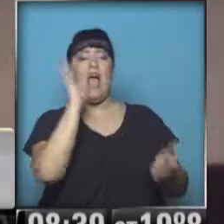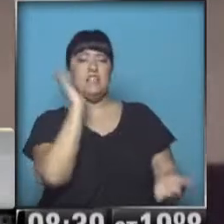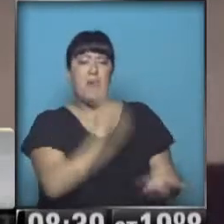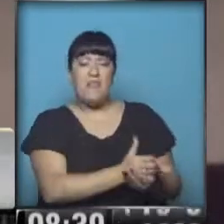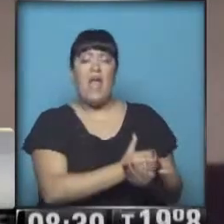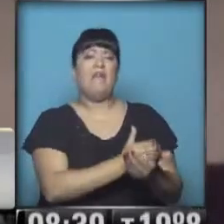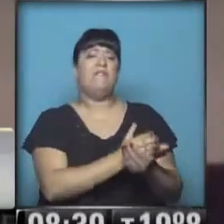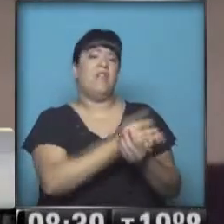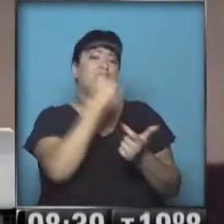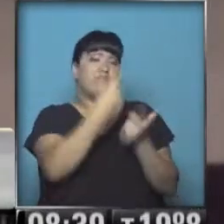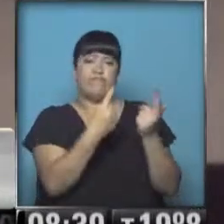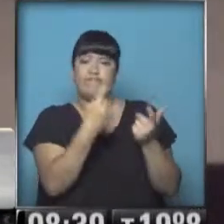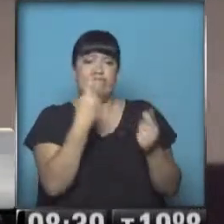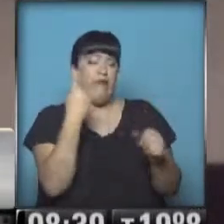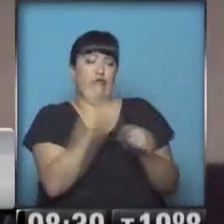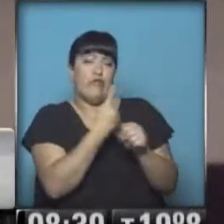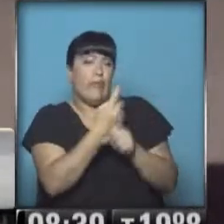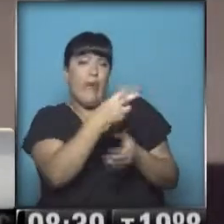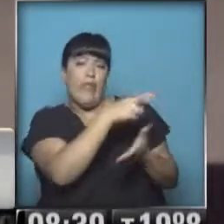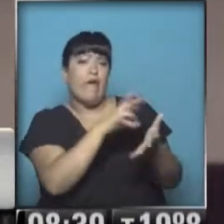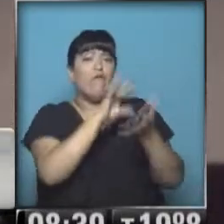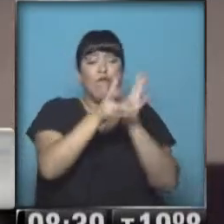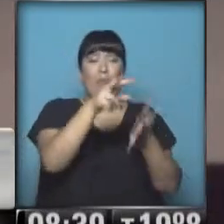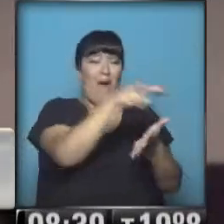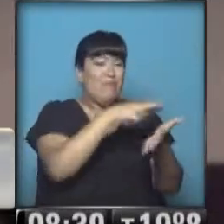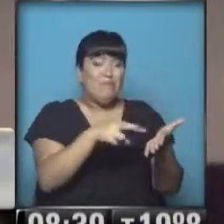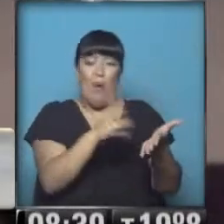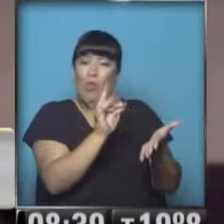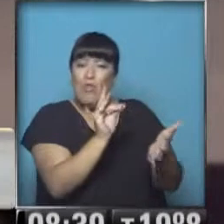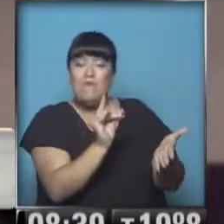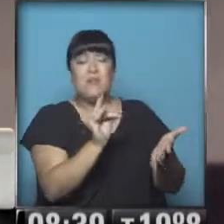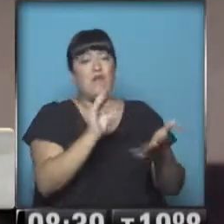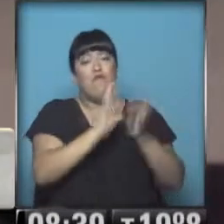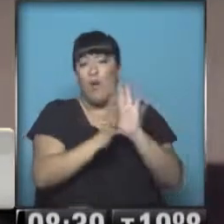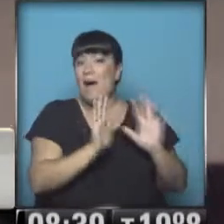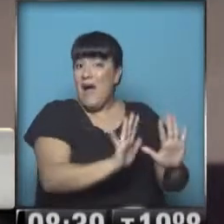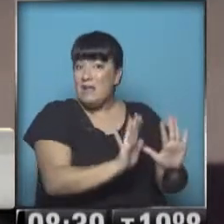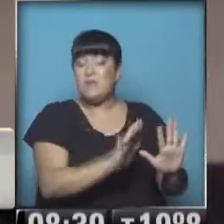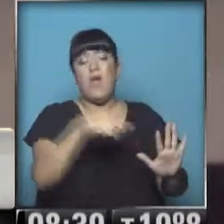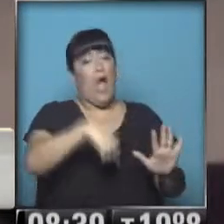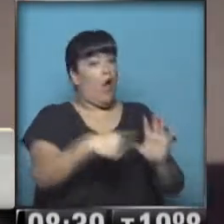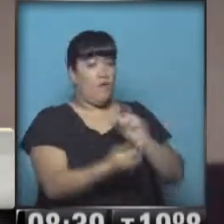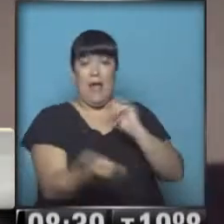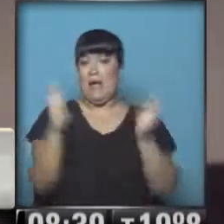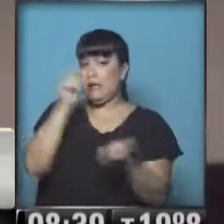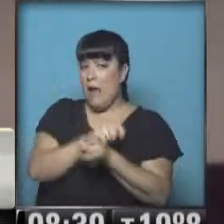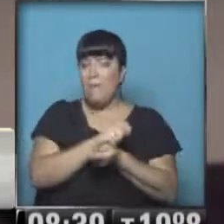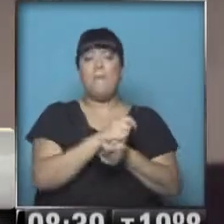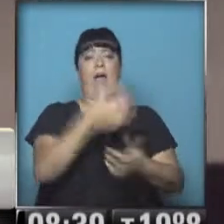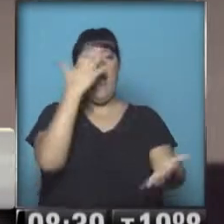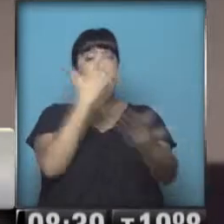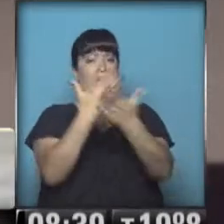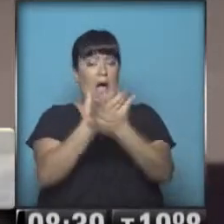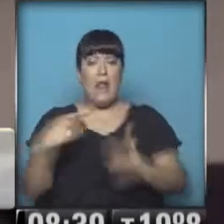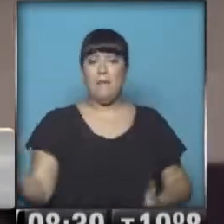absolutamente inaccesibles por definición por su forma por por la lógica burocrática va a estar va a ser realizado de cara a la ciudadanía